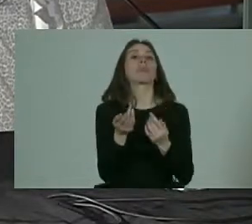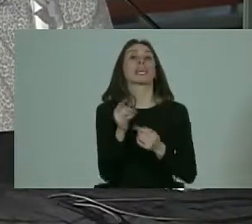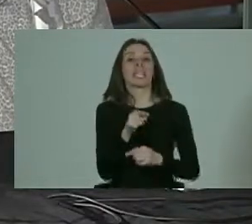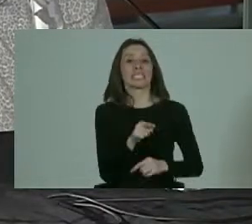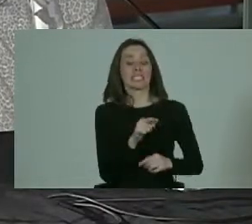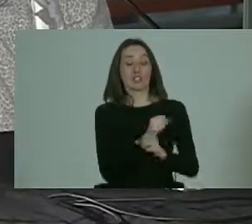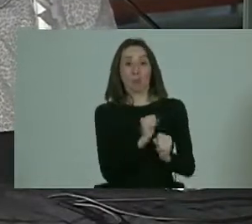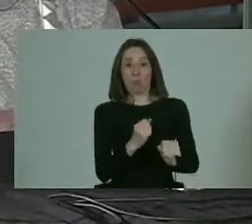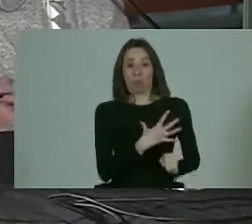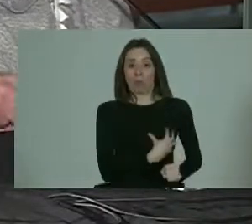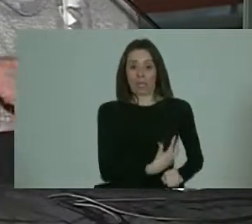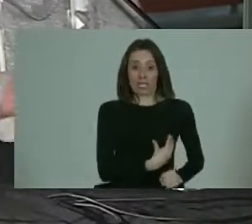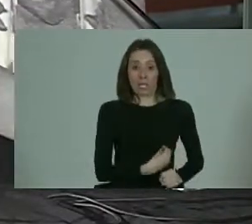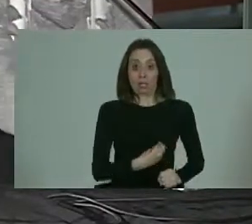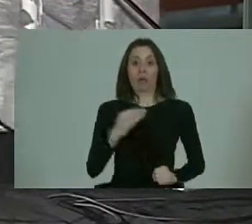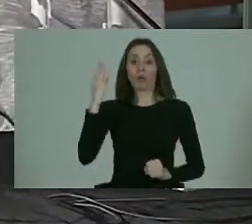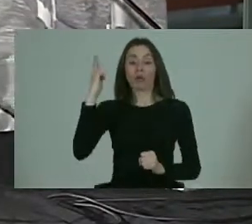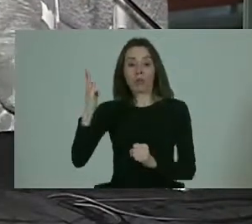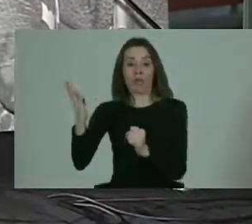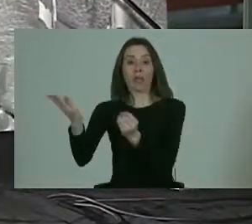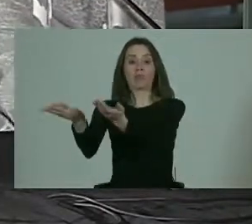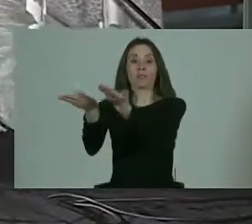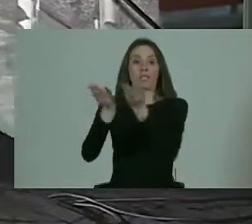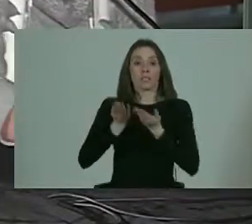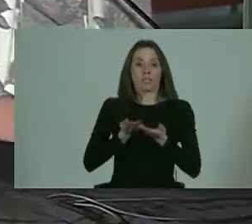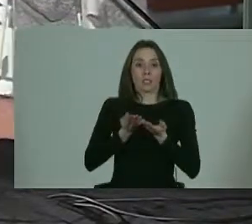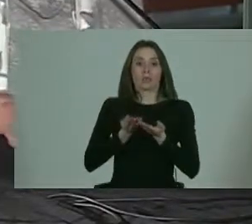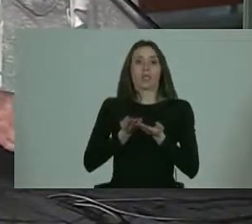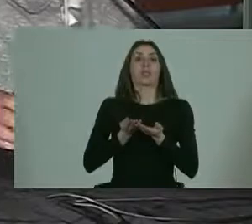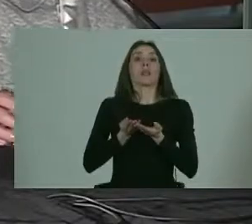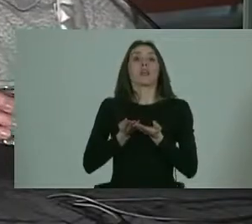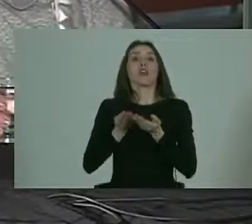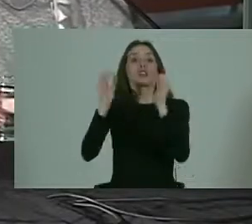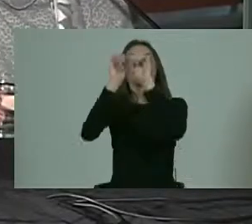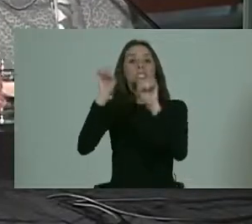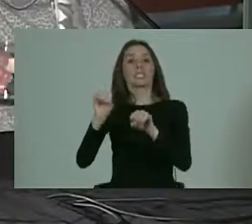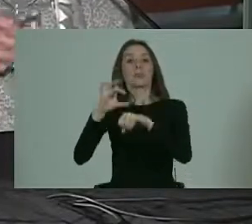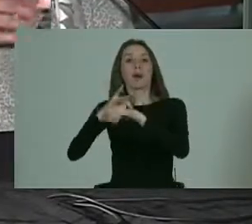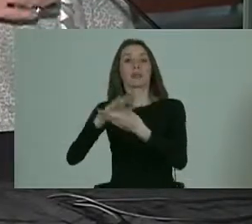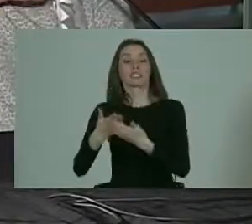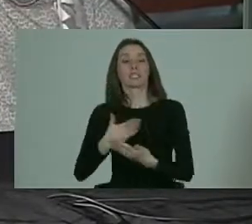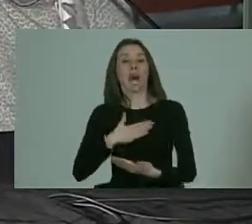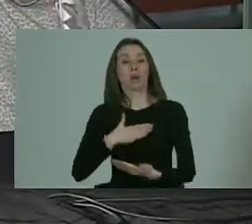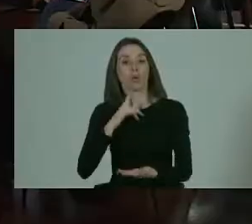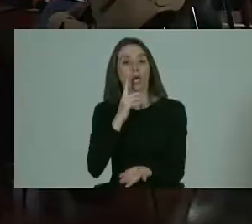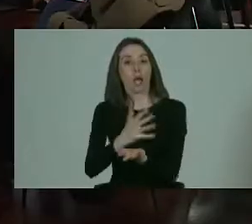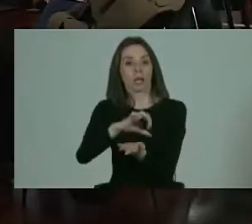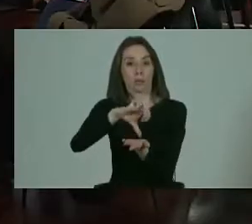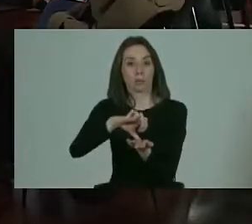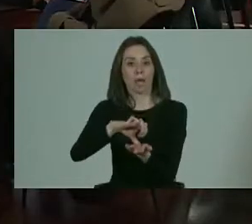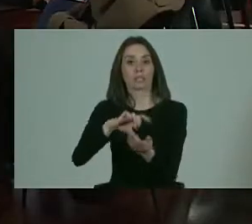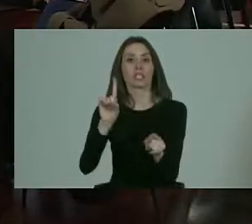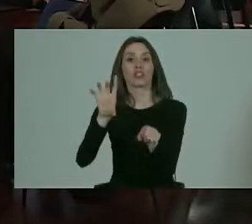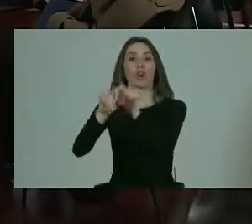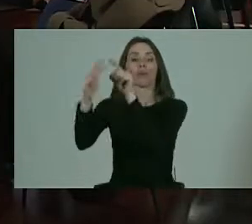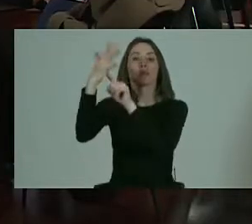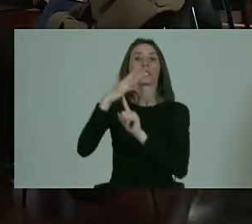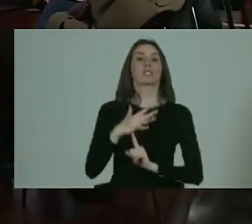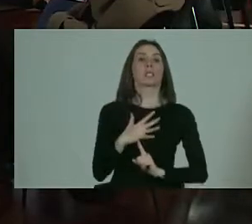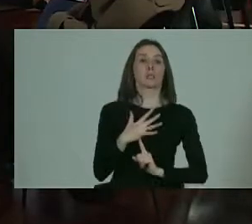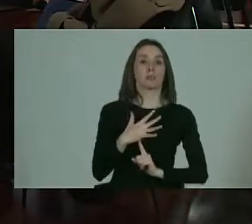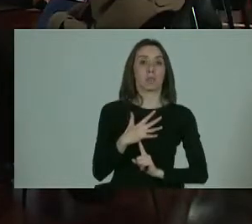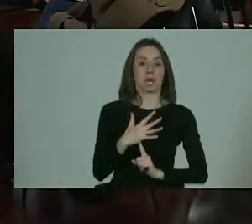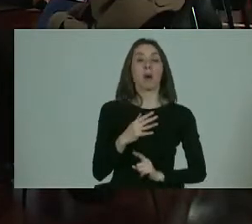cubierta por los sistemas del país y no debe ser sometida a discriminación al decir